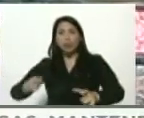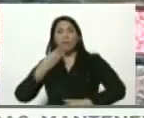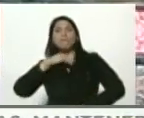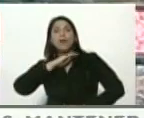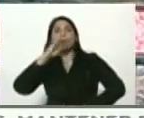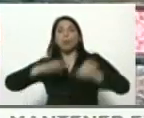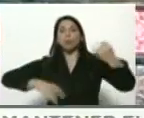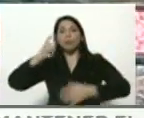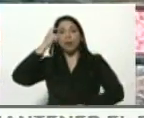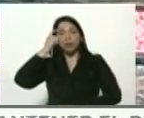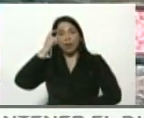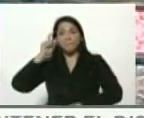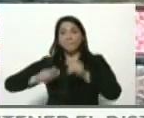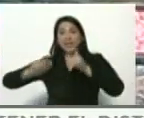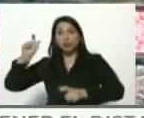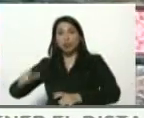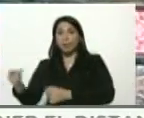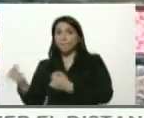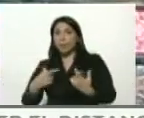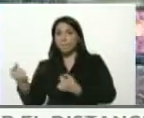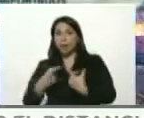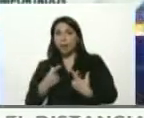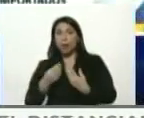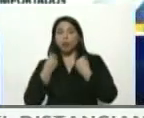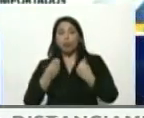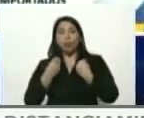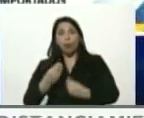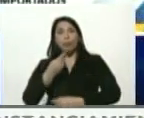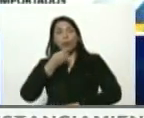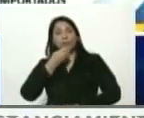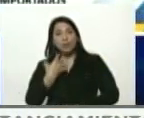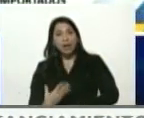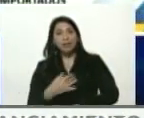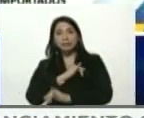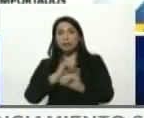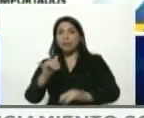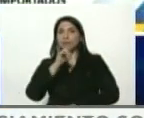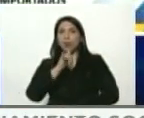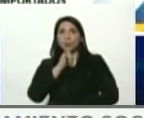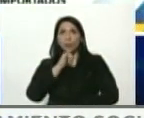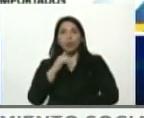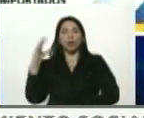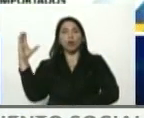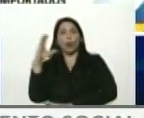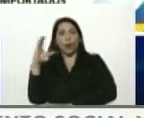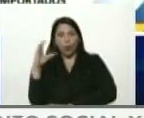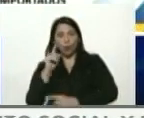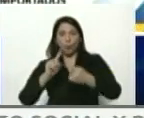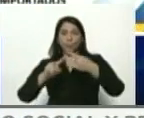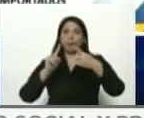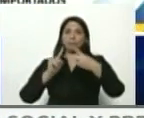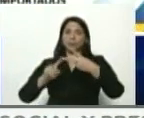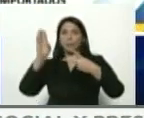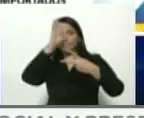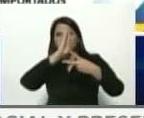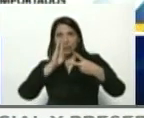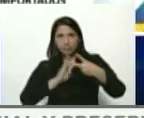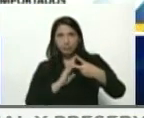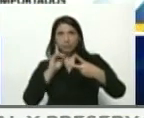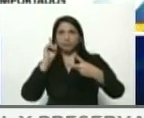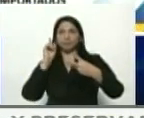días son casos importados, como bien ya les referí, tanto de Colombia como de